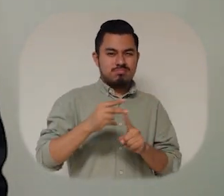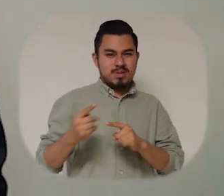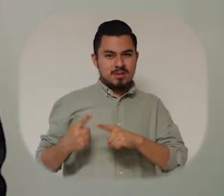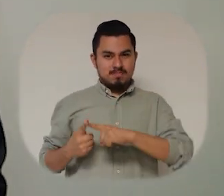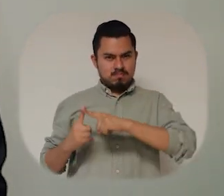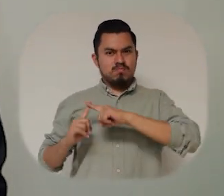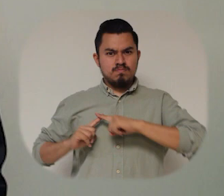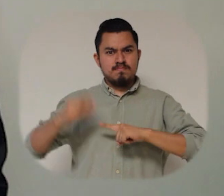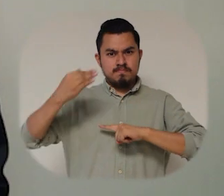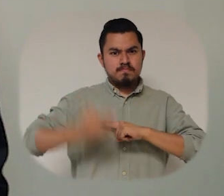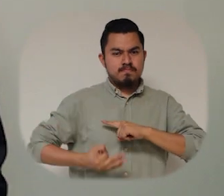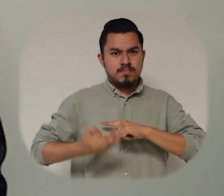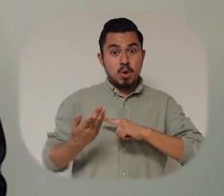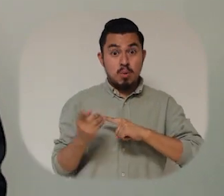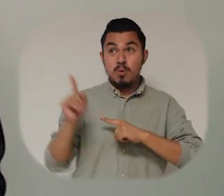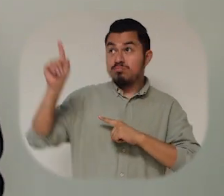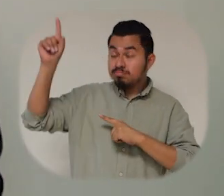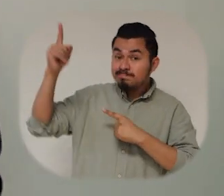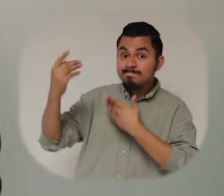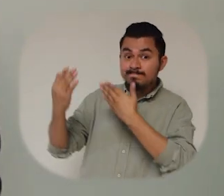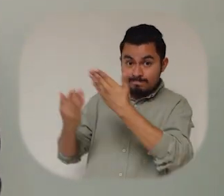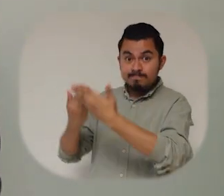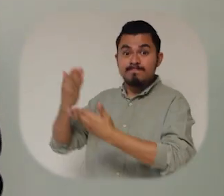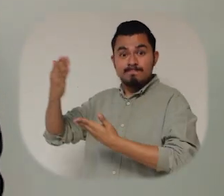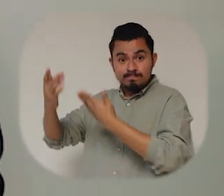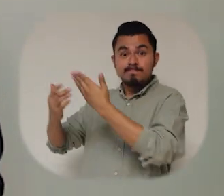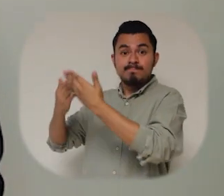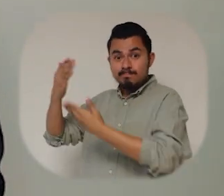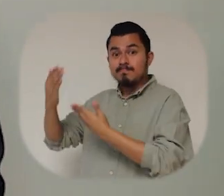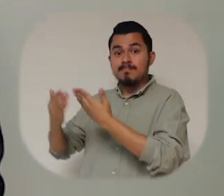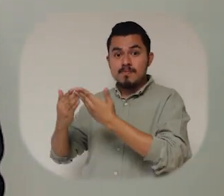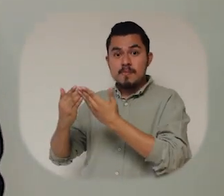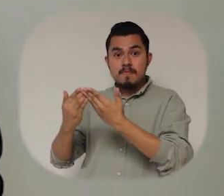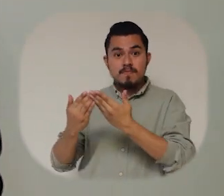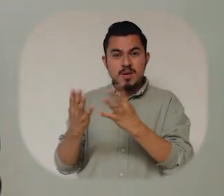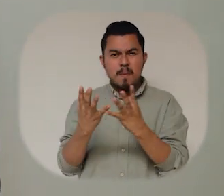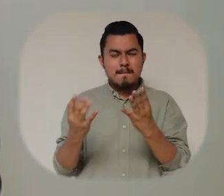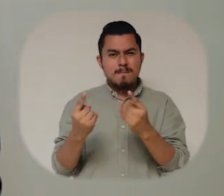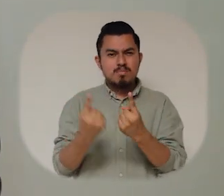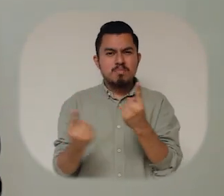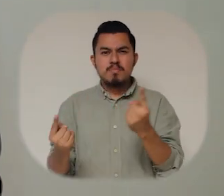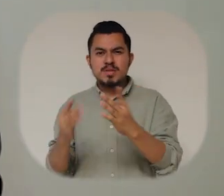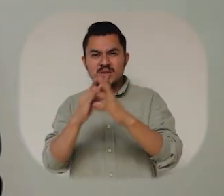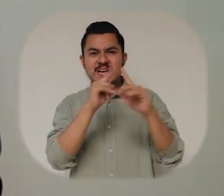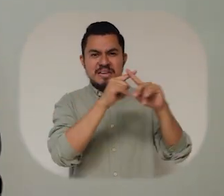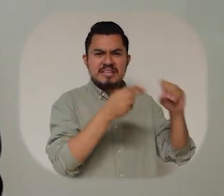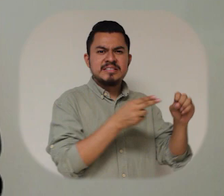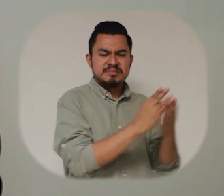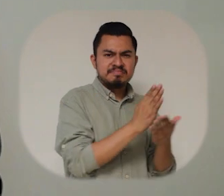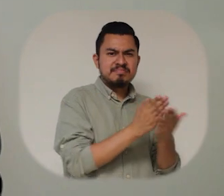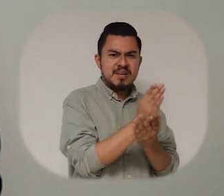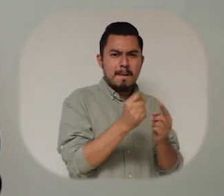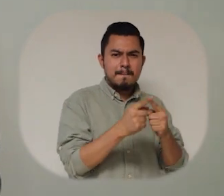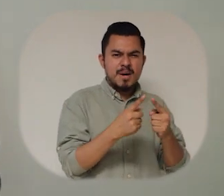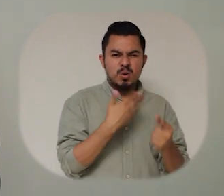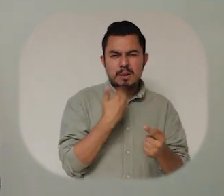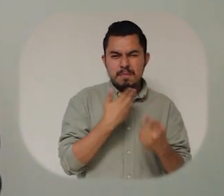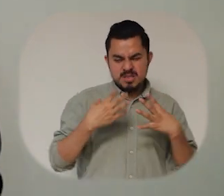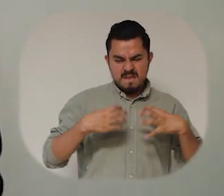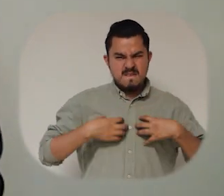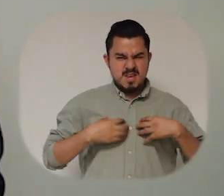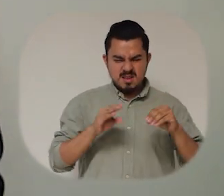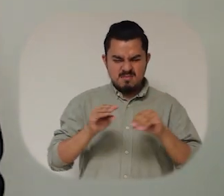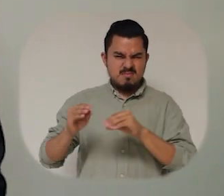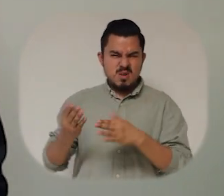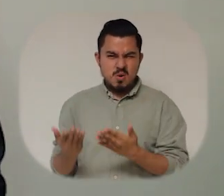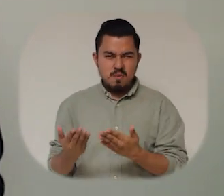la característica del Señor. Aquellas personas que están en la iglesia pero viven para ellos mismos, no creen. Pero en la iglesia hay personas que no